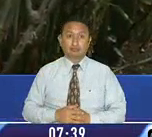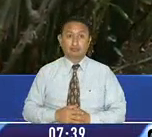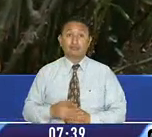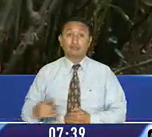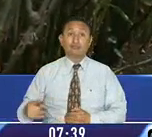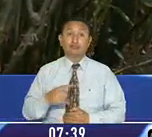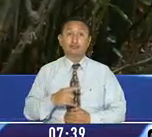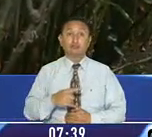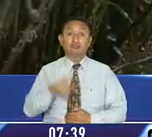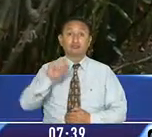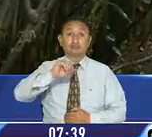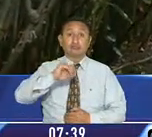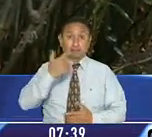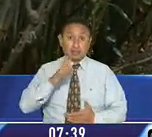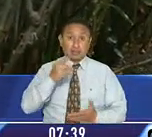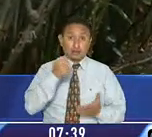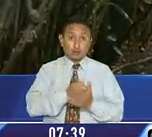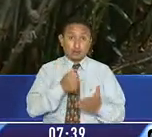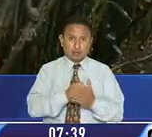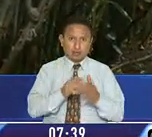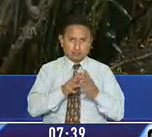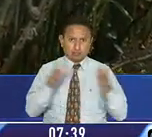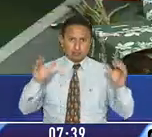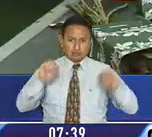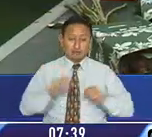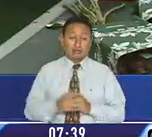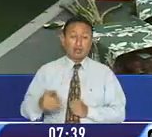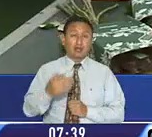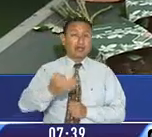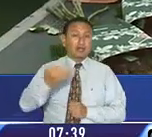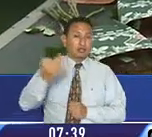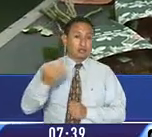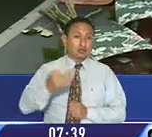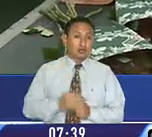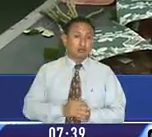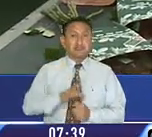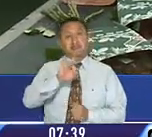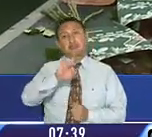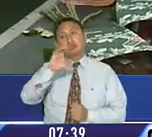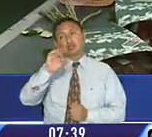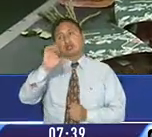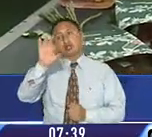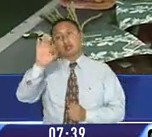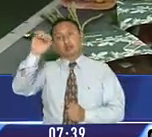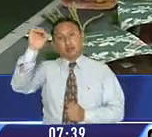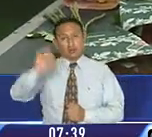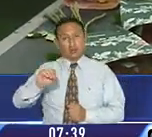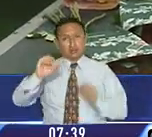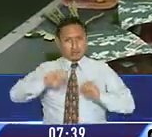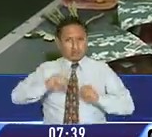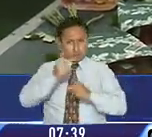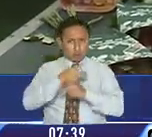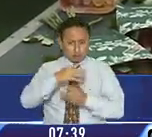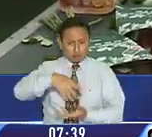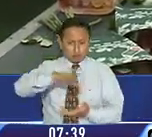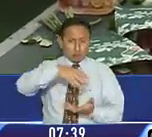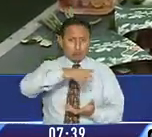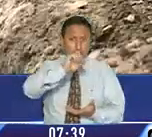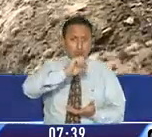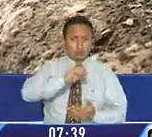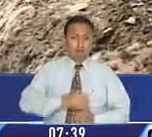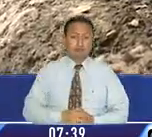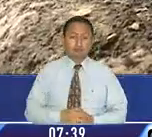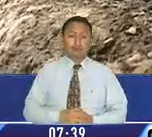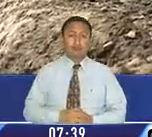que han previsto compras masivas para garantizar el insumo, por lo menos en un 80 a 90% y sustentar la producción. En